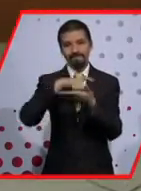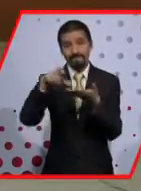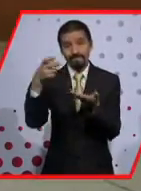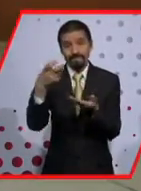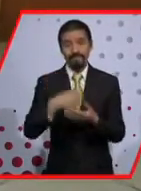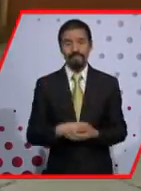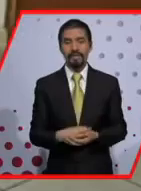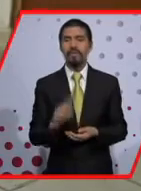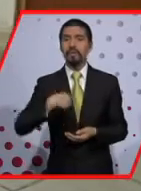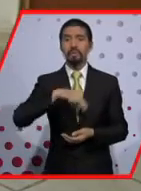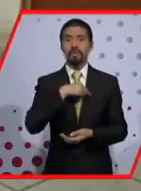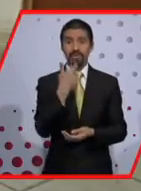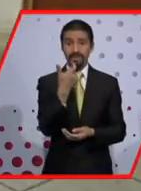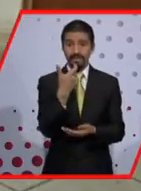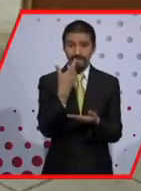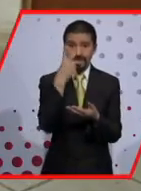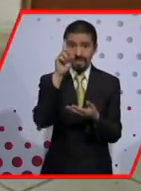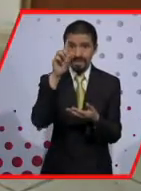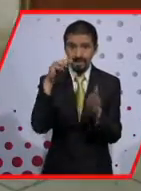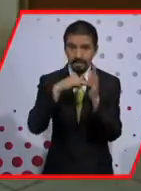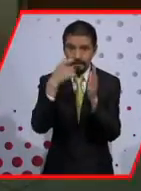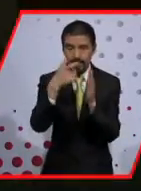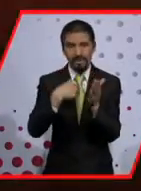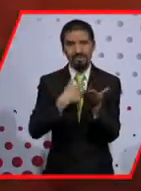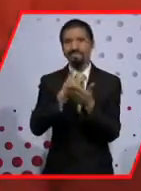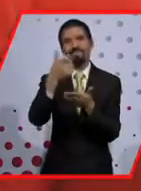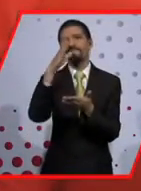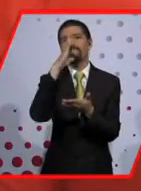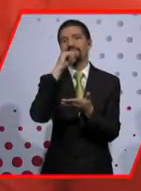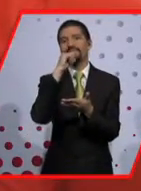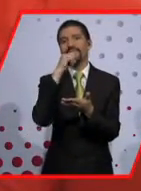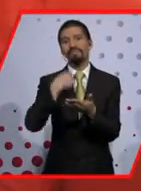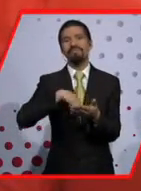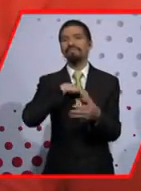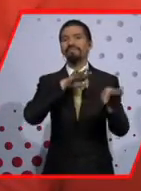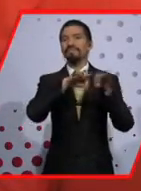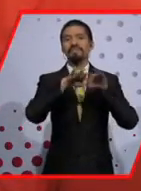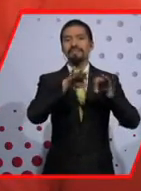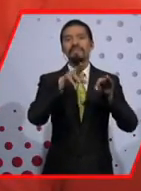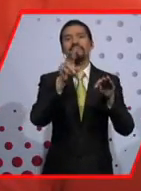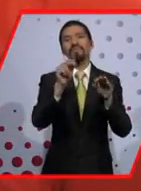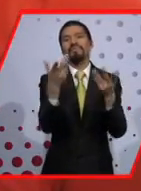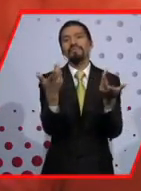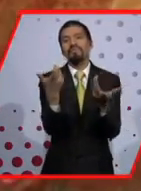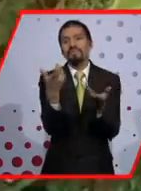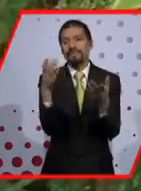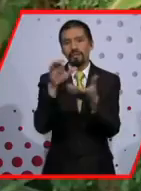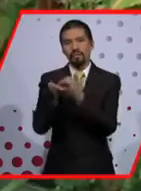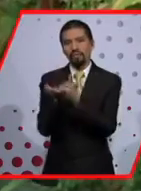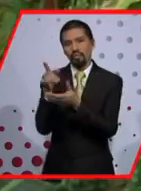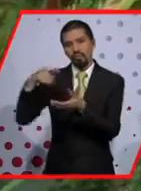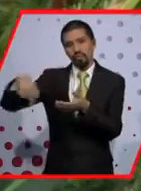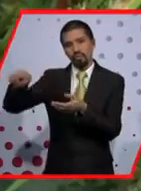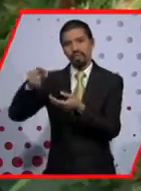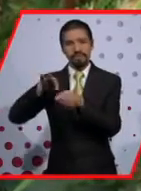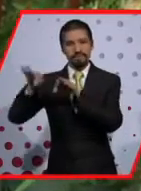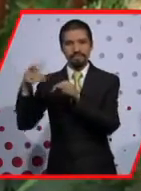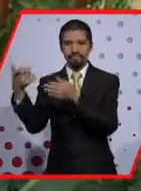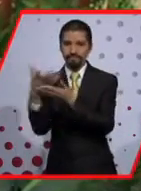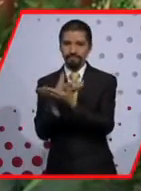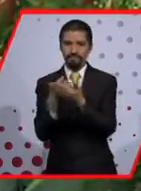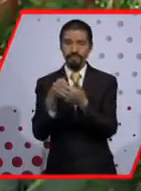económicamente no podemos ayudarle en ese aspecto porque no trabajamos dependemos de nuestros esposos por lo que doña agustina